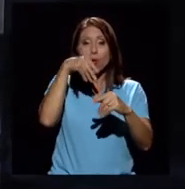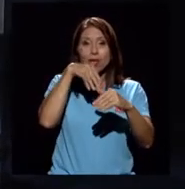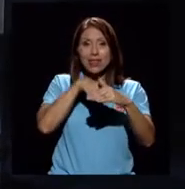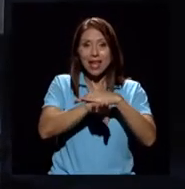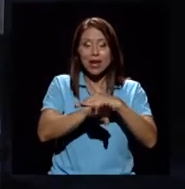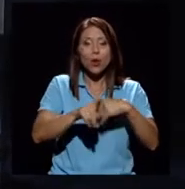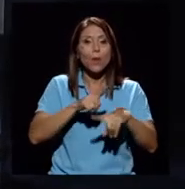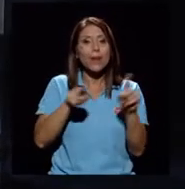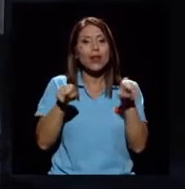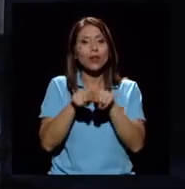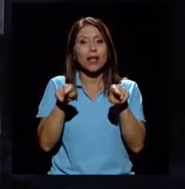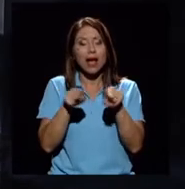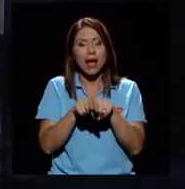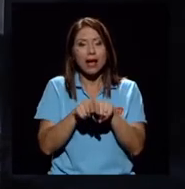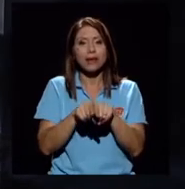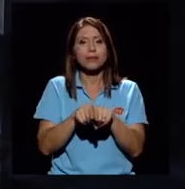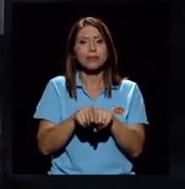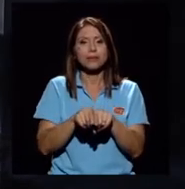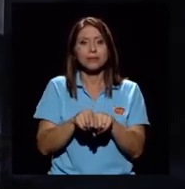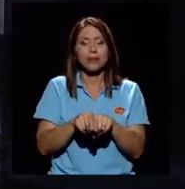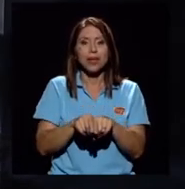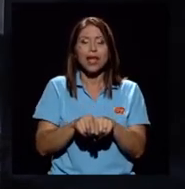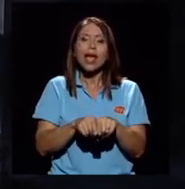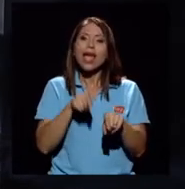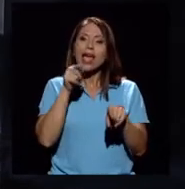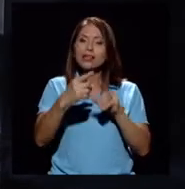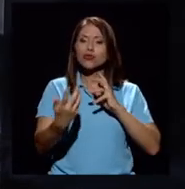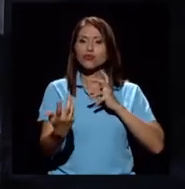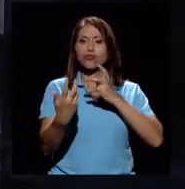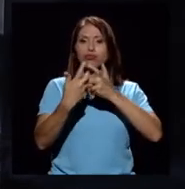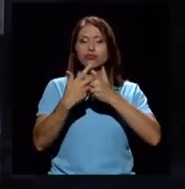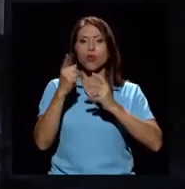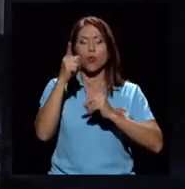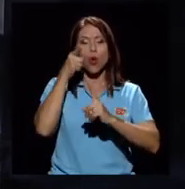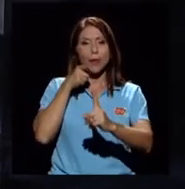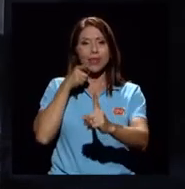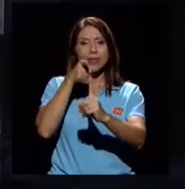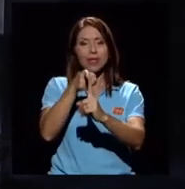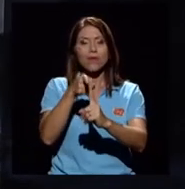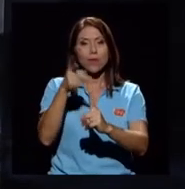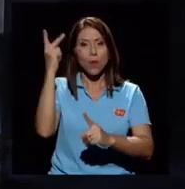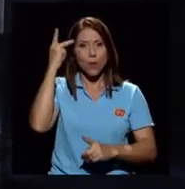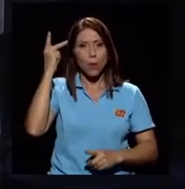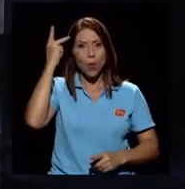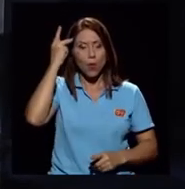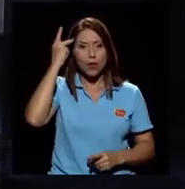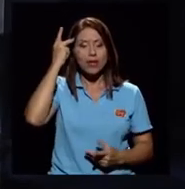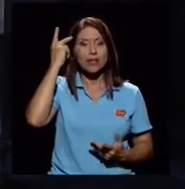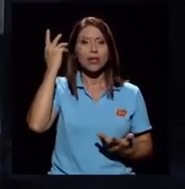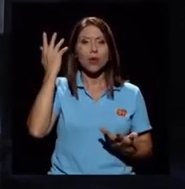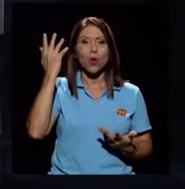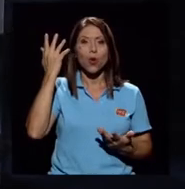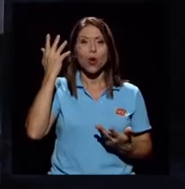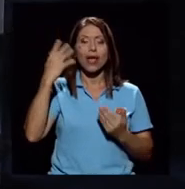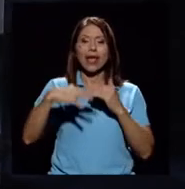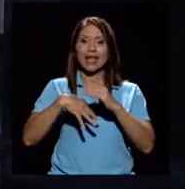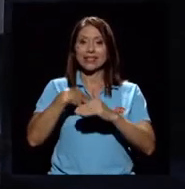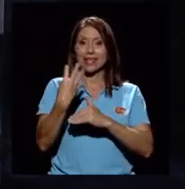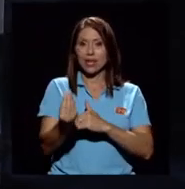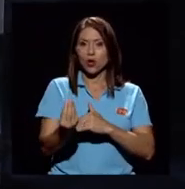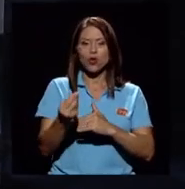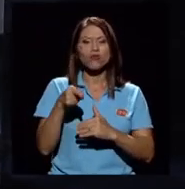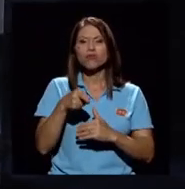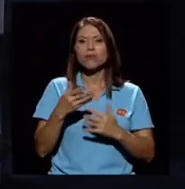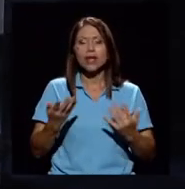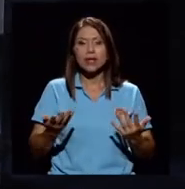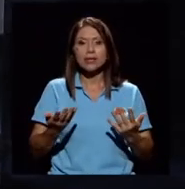responde a un objetivo de político de exterior y es